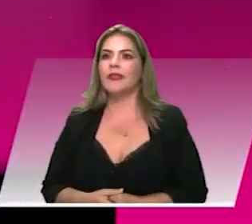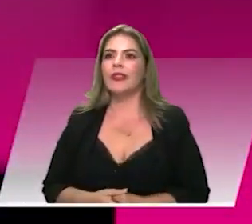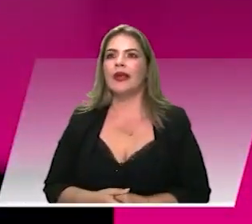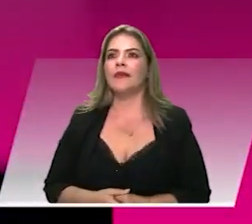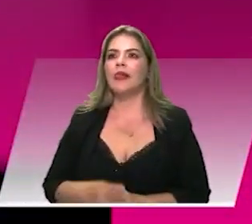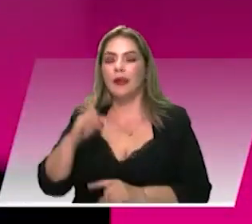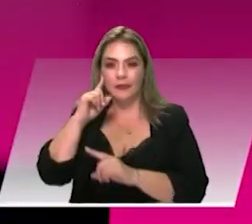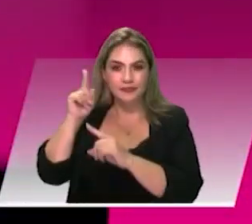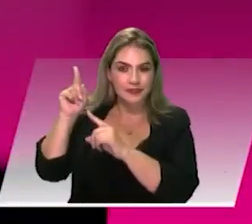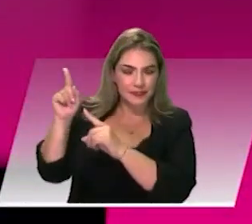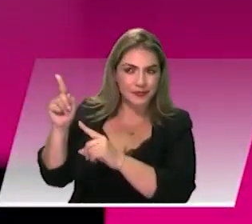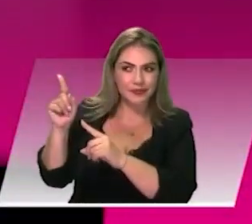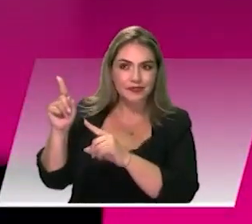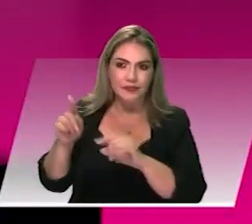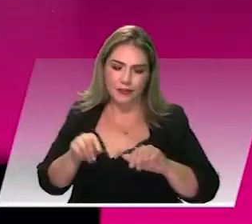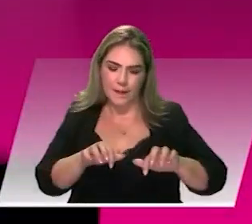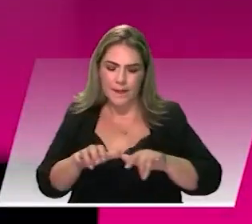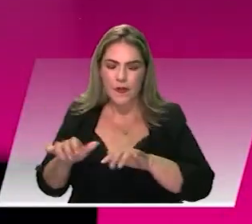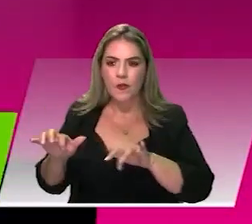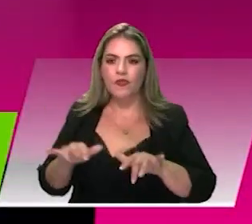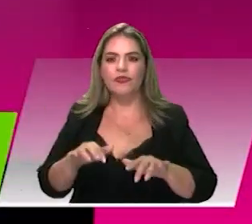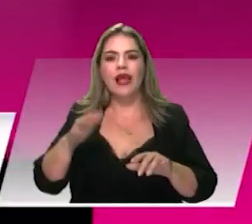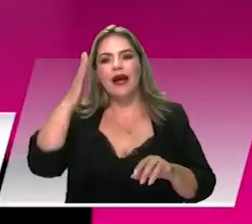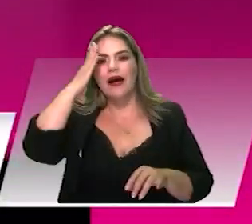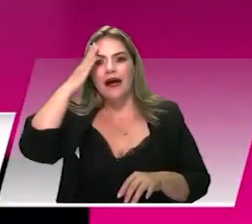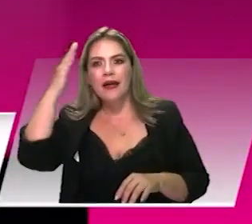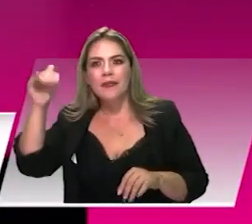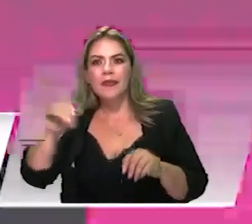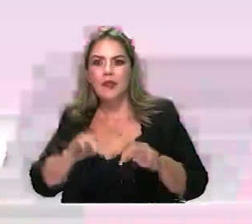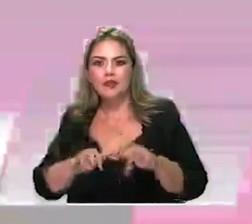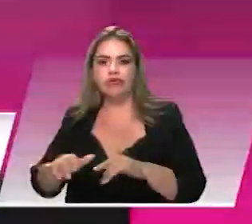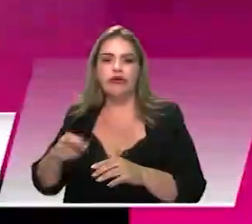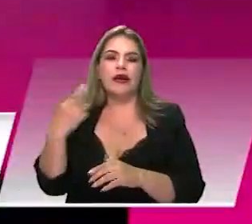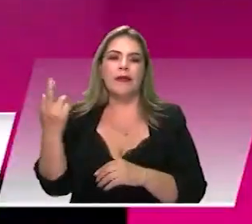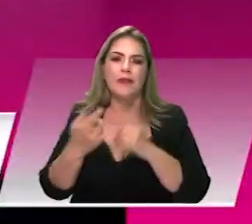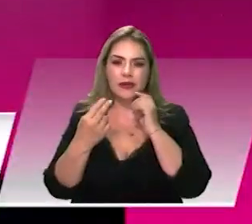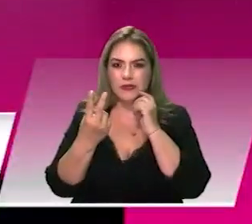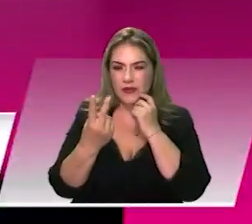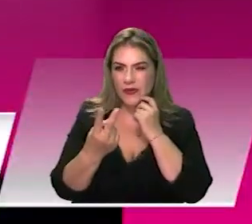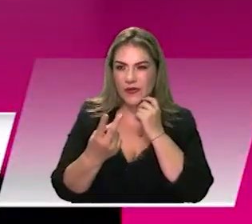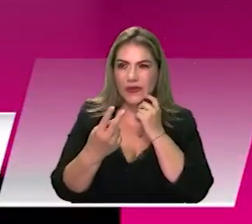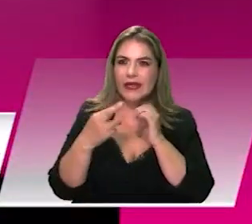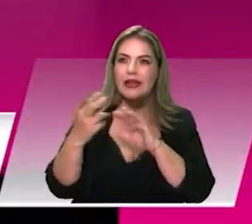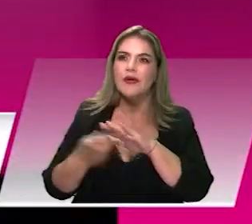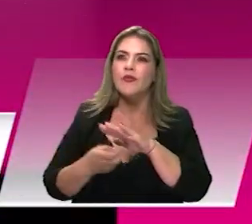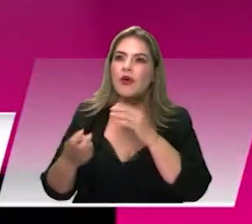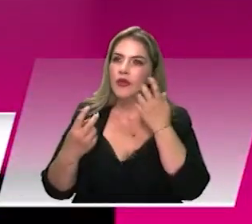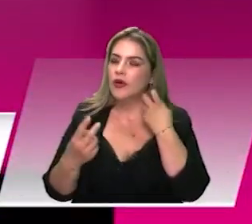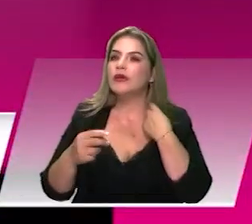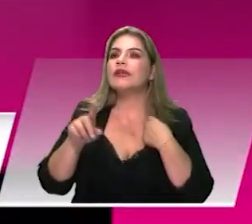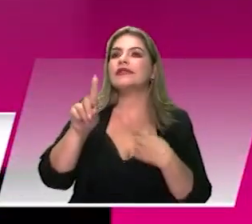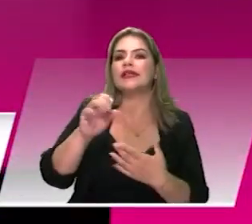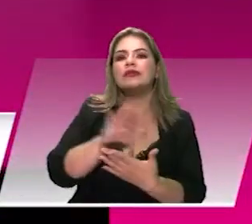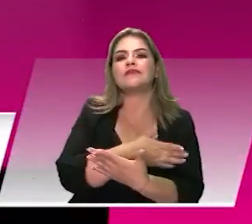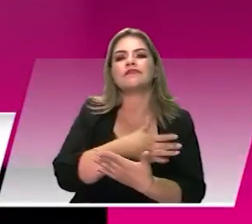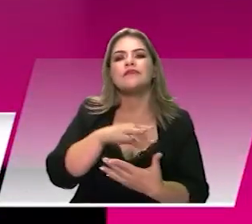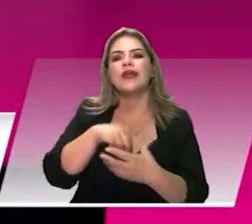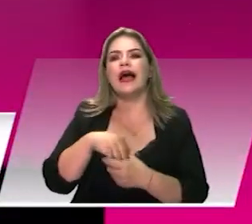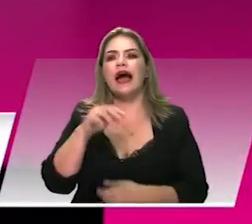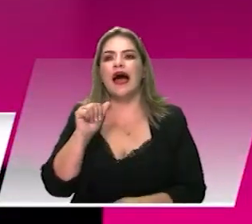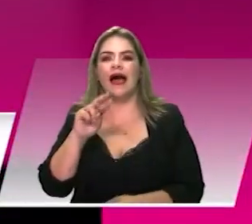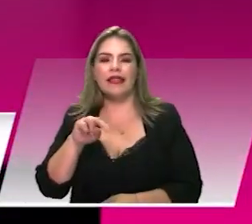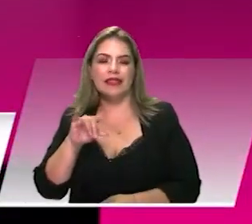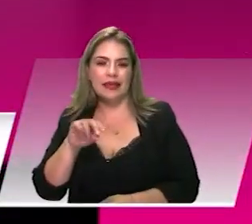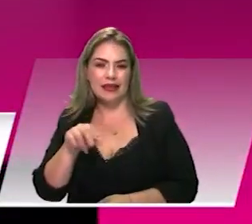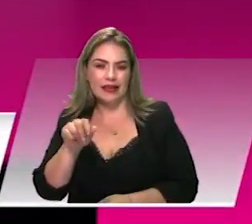del teclado, un libro académico que va por su segunda reimpresión, y 6 canciones andinas, un libro que rescata la tradición de